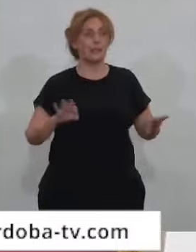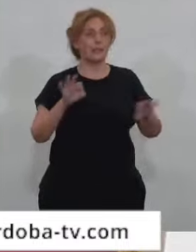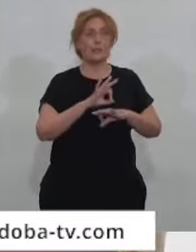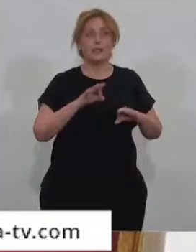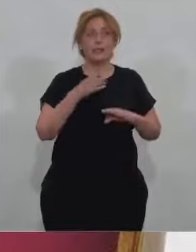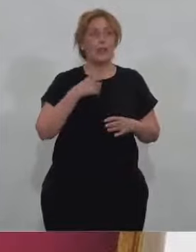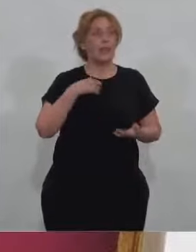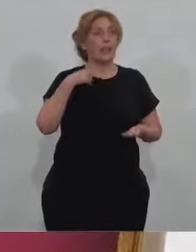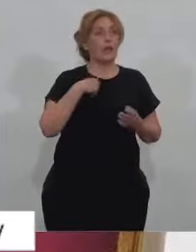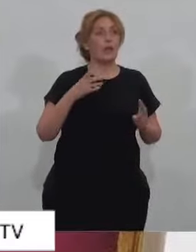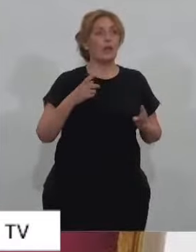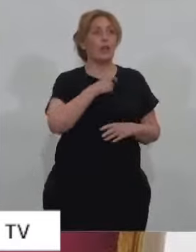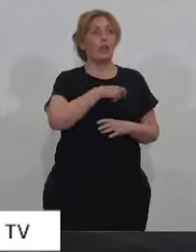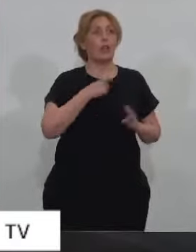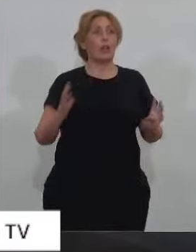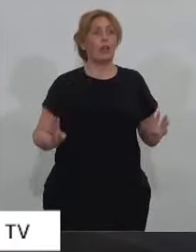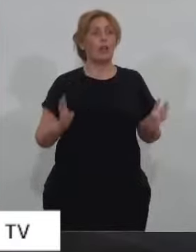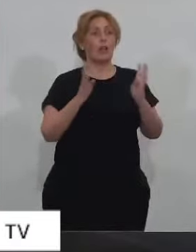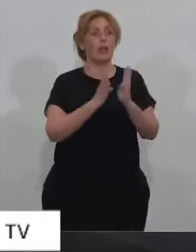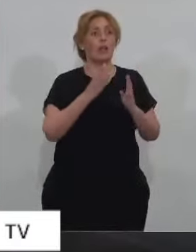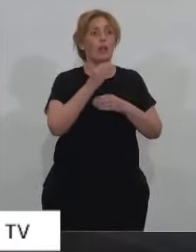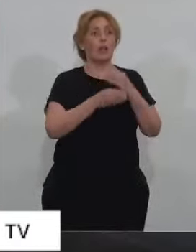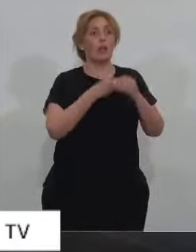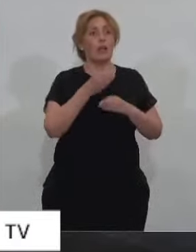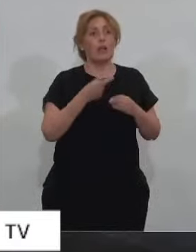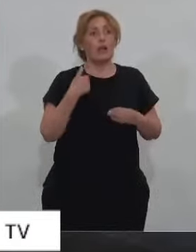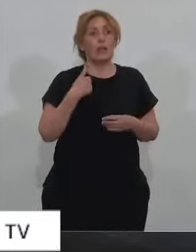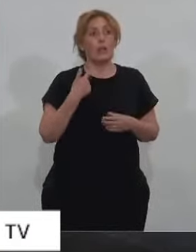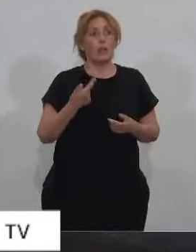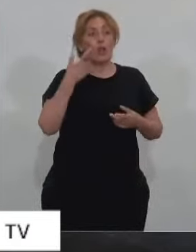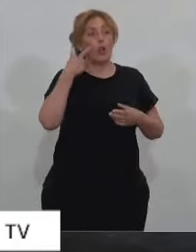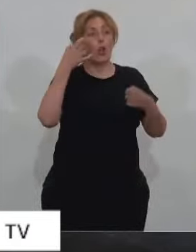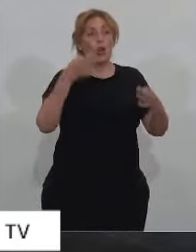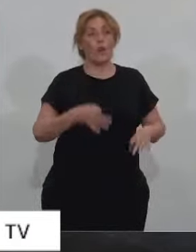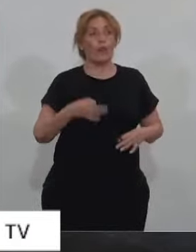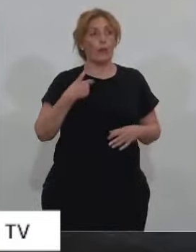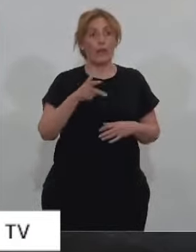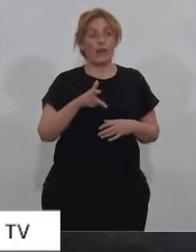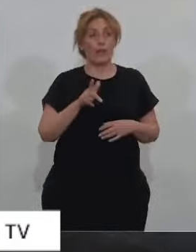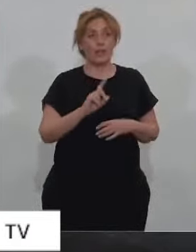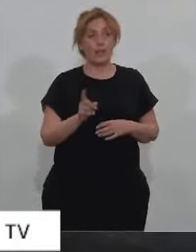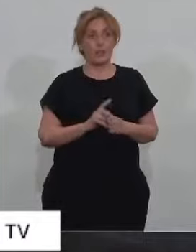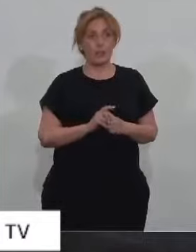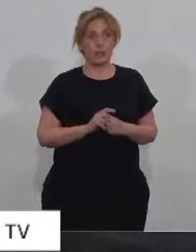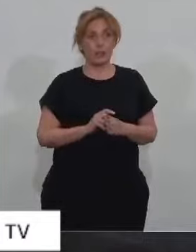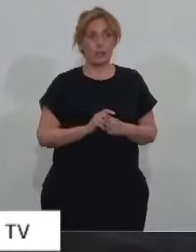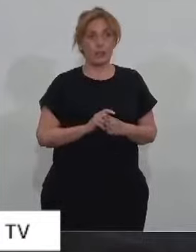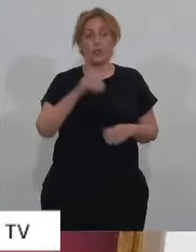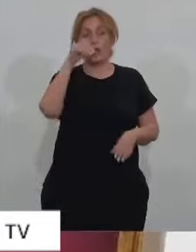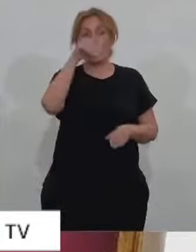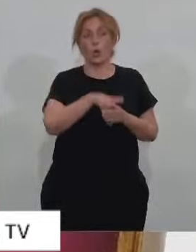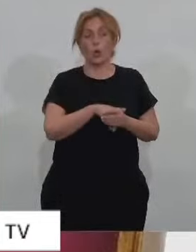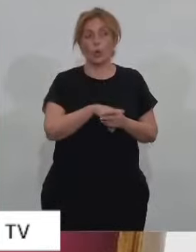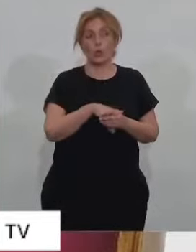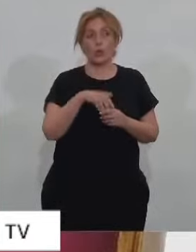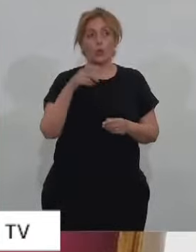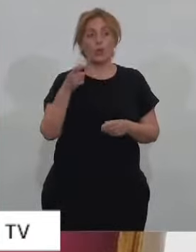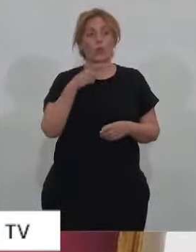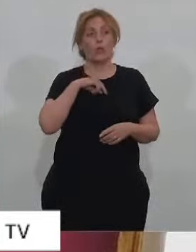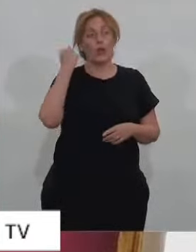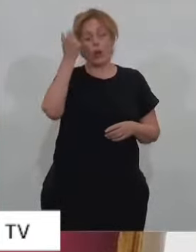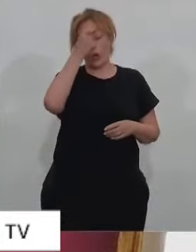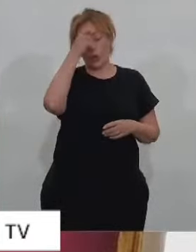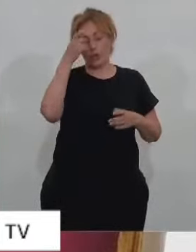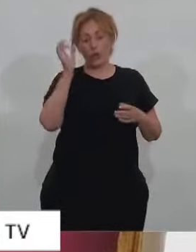misma no eran conforme a derecho, ni al contenido y el concepto y las funciones que la comisión paritaria tiene con arreglo al acuerdo y